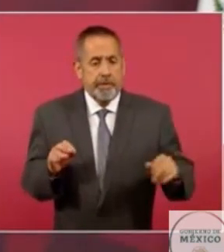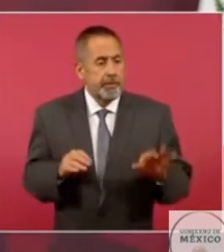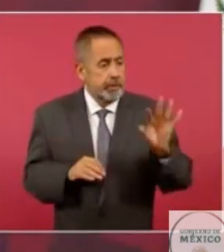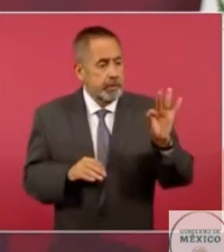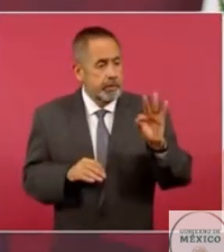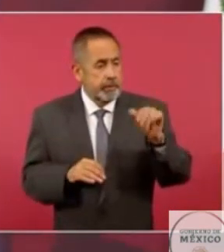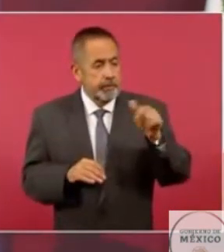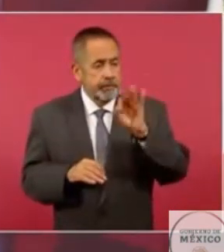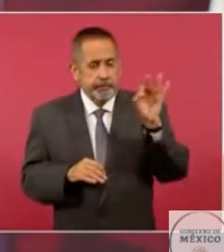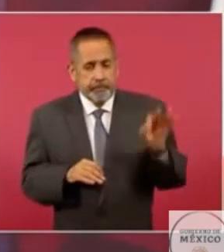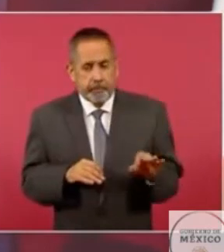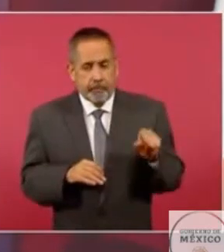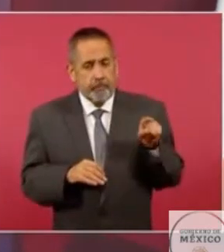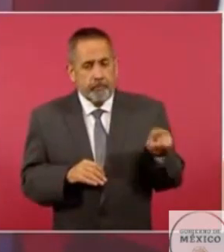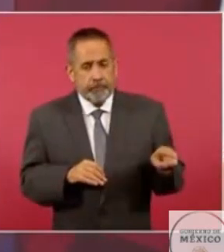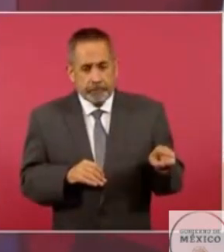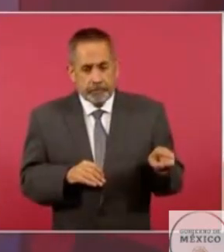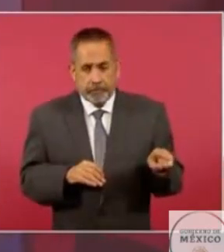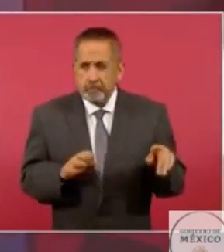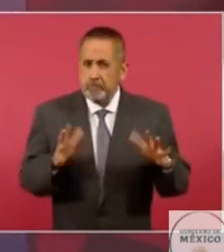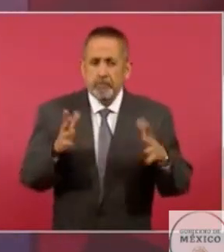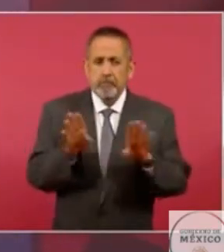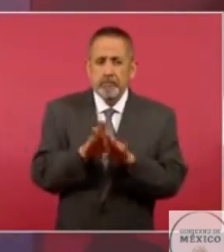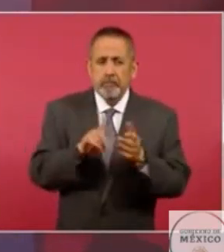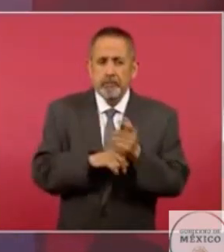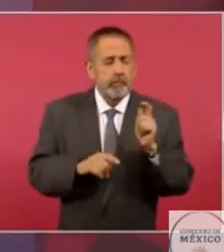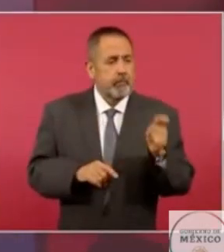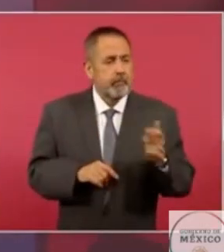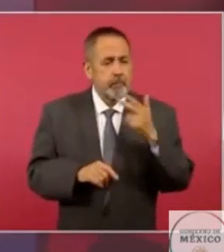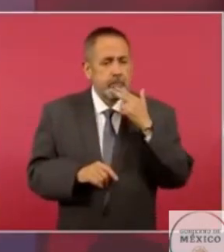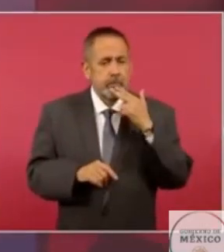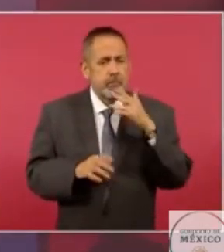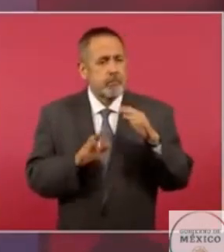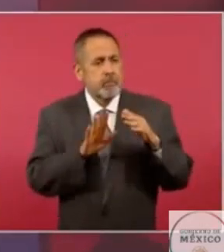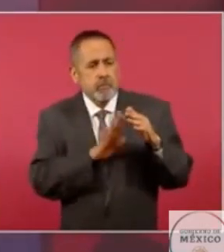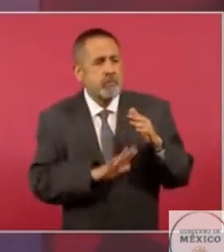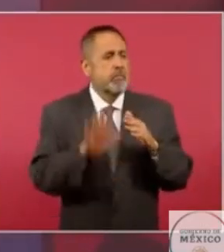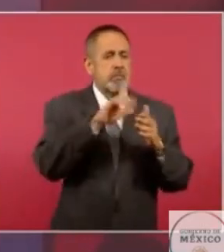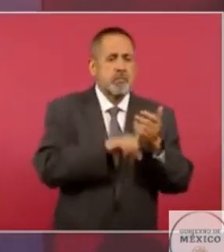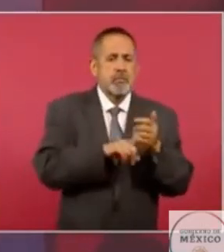46 es el equivalente a todo lo que consume Argentina,